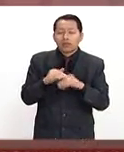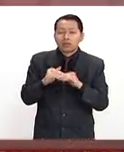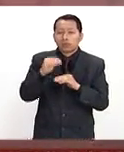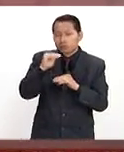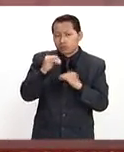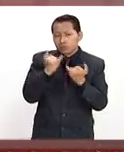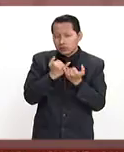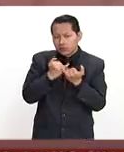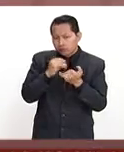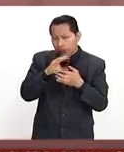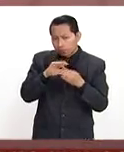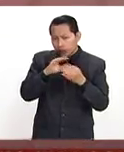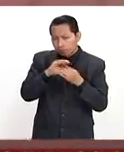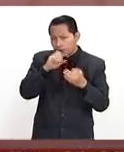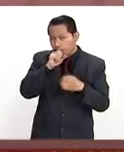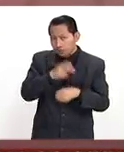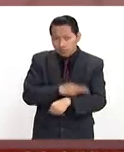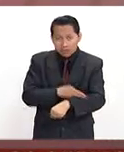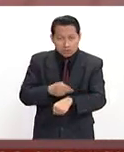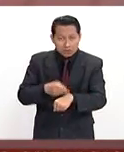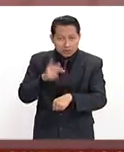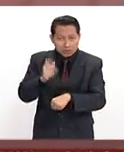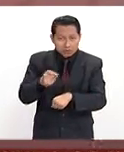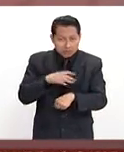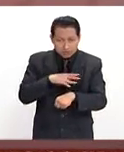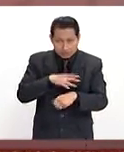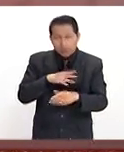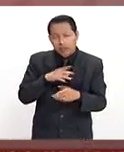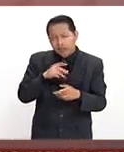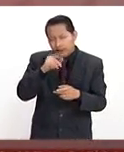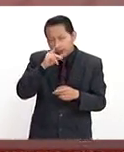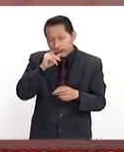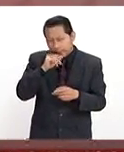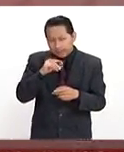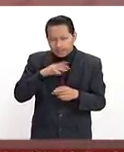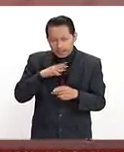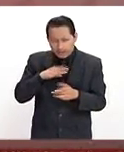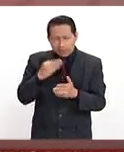para serles franco, aquí hay una deficiencia en estas